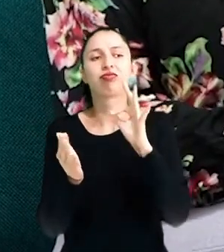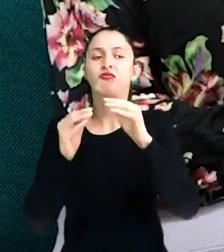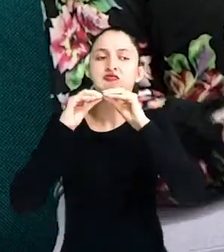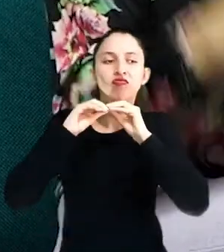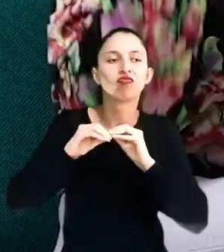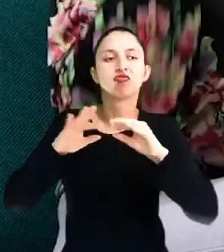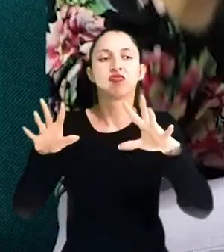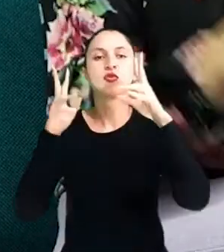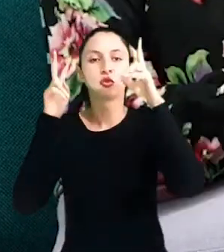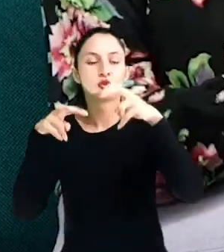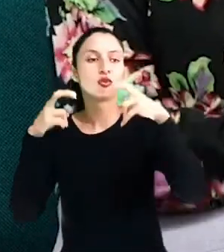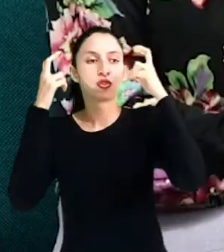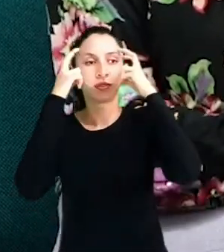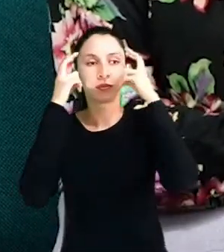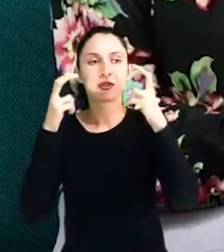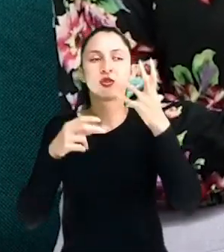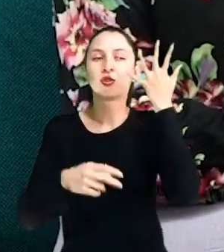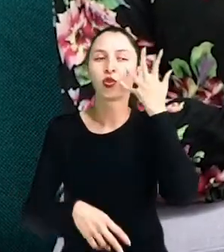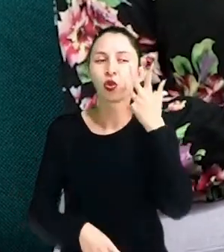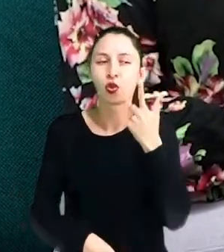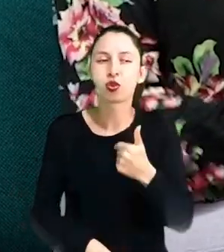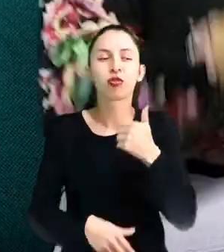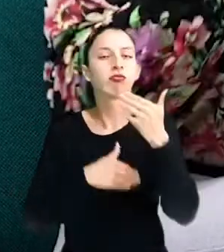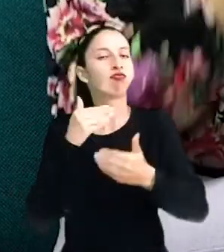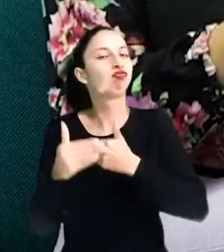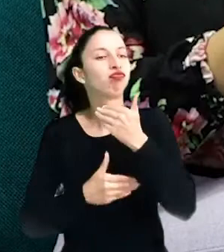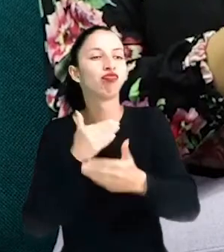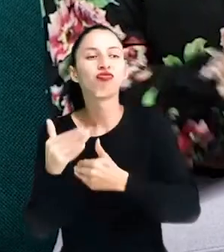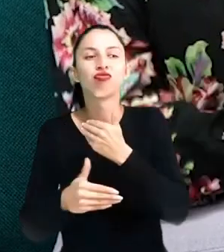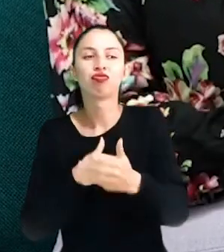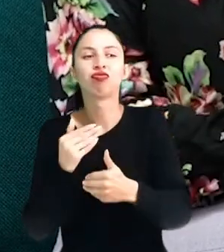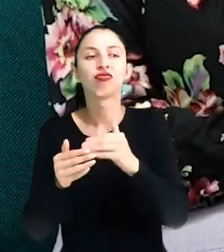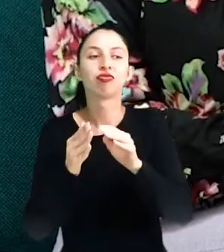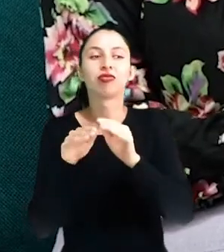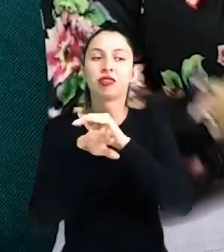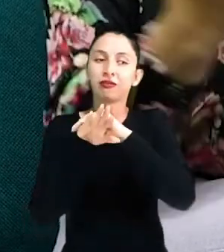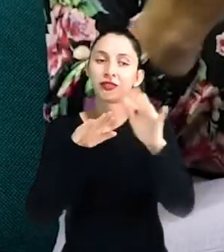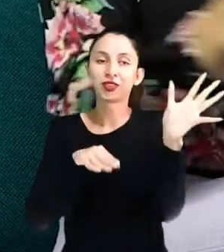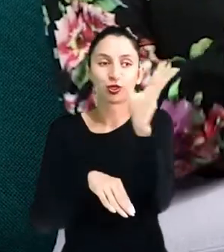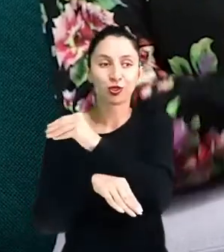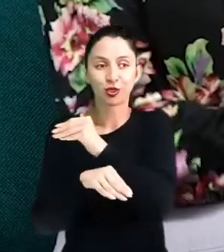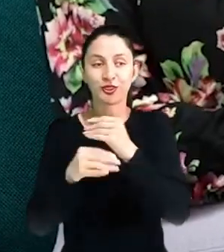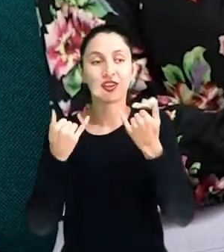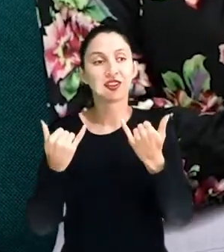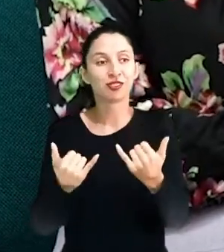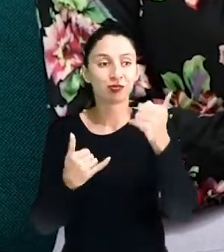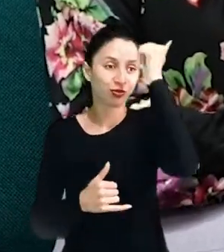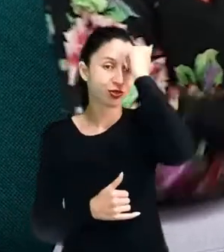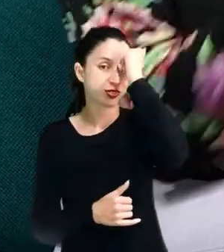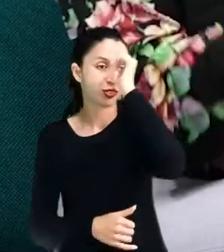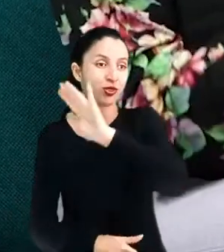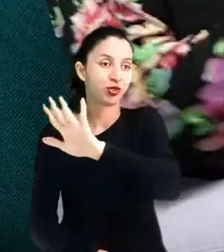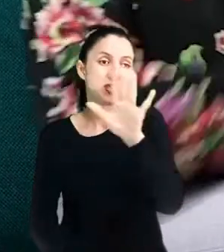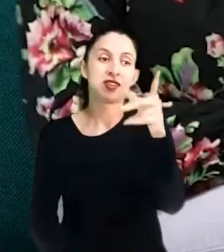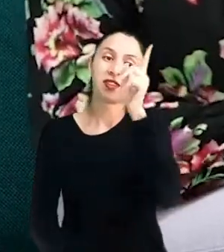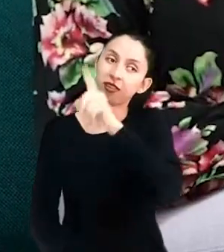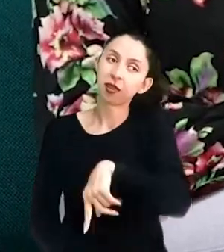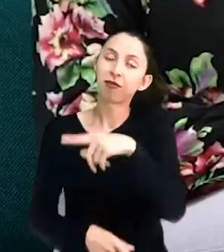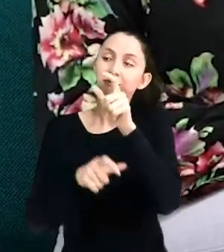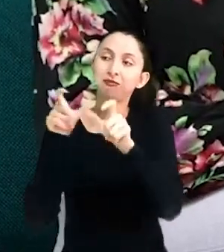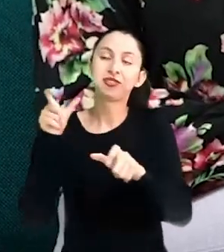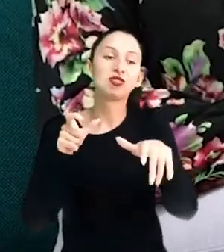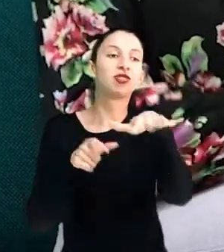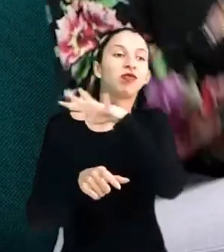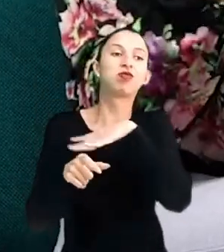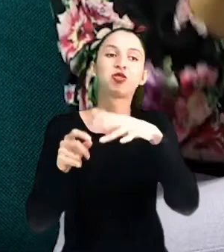de calidad que hacen esa transferencia de conocimiento día a día, paso a paso, si es que la invitación está hecha. Y ahora, profe, la